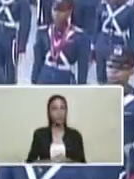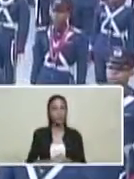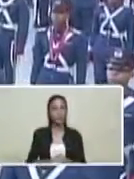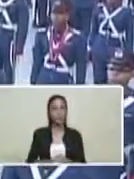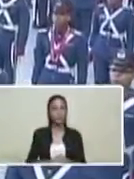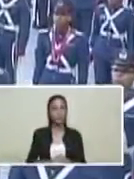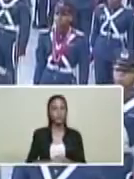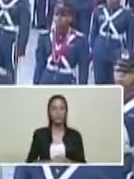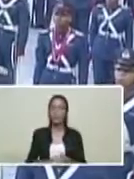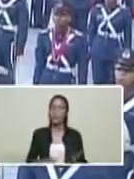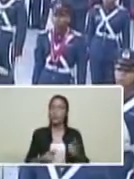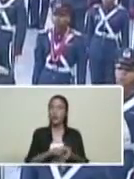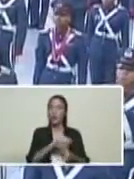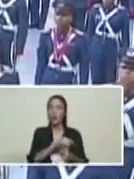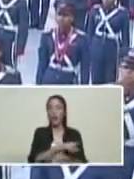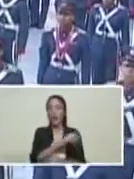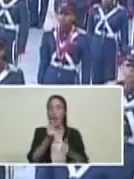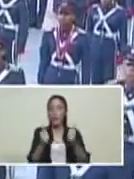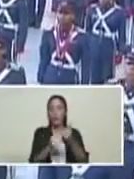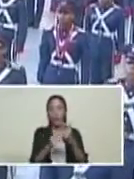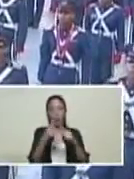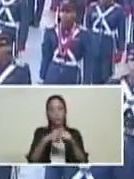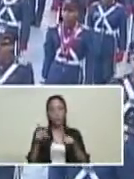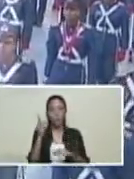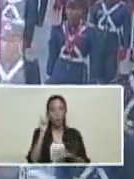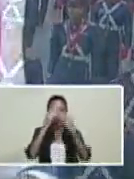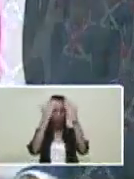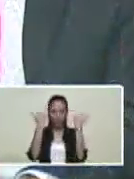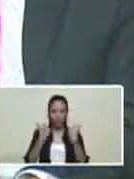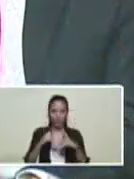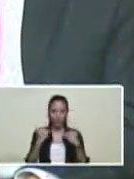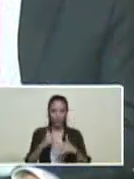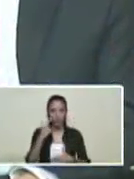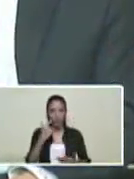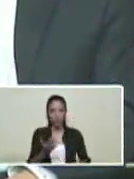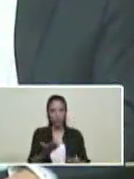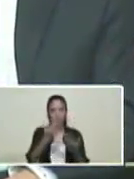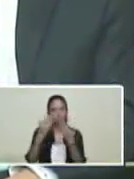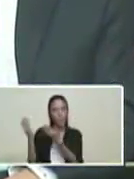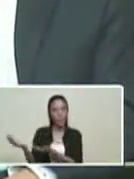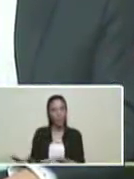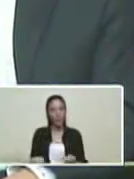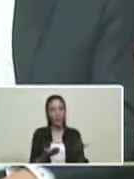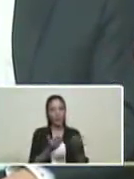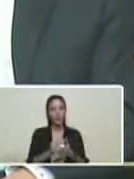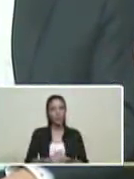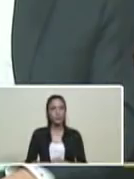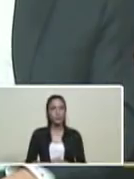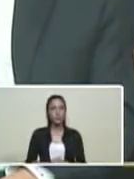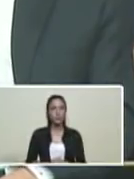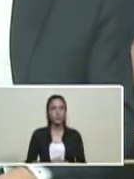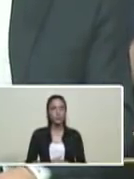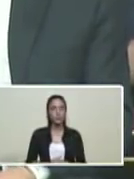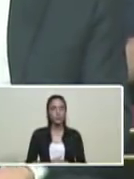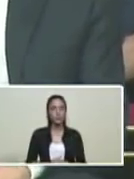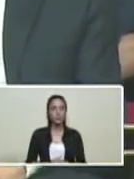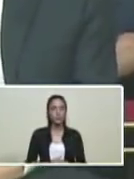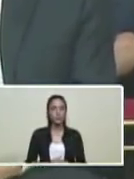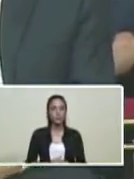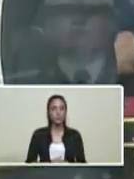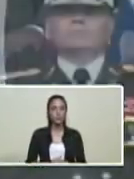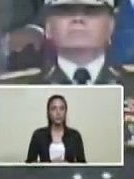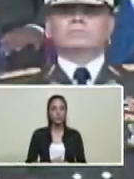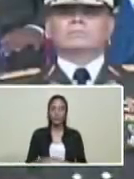doctora tibisay lucena presidenta del poder electoral bienvenida señor defensor del pueblo